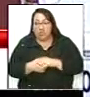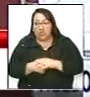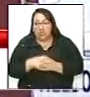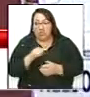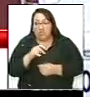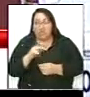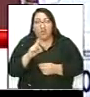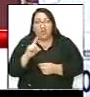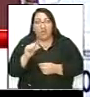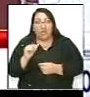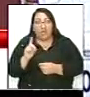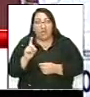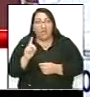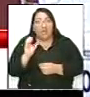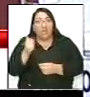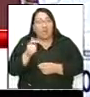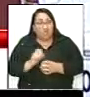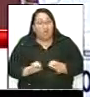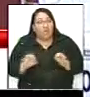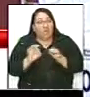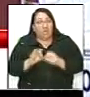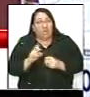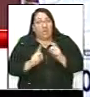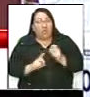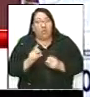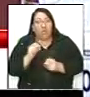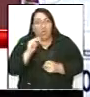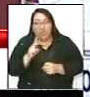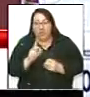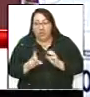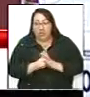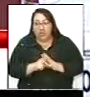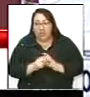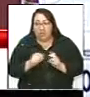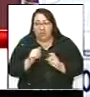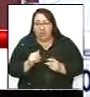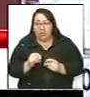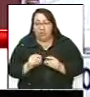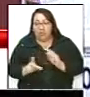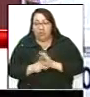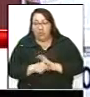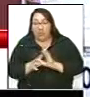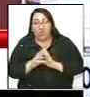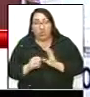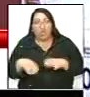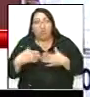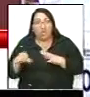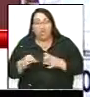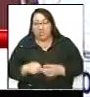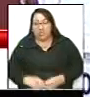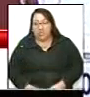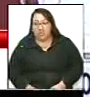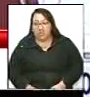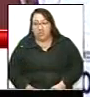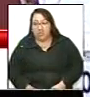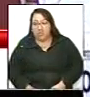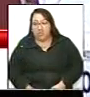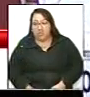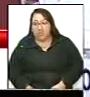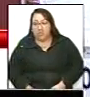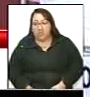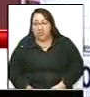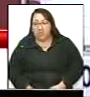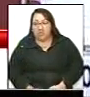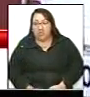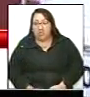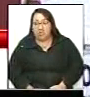impunidad, y creo que, si bien es cierto, de repente no había una ley orgánica, pero había una ley ordinaria, podríamos hacerlo. Es todo cuanto tengo que decir en